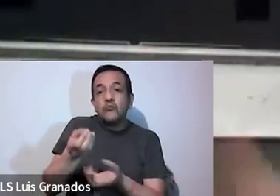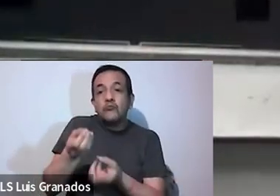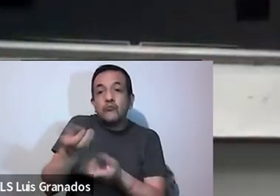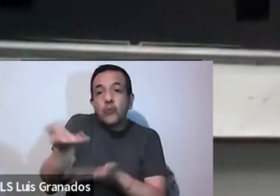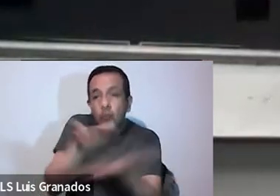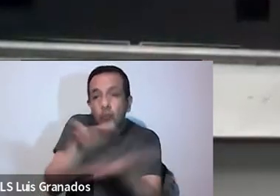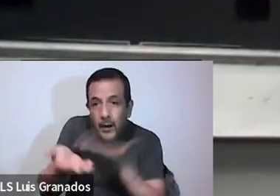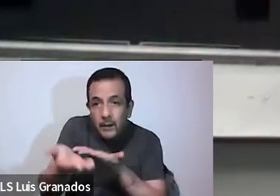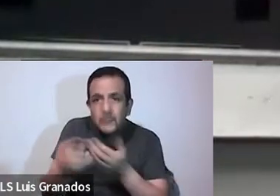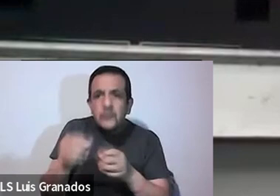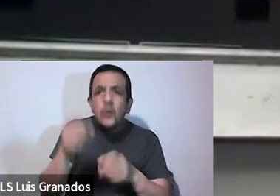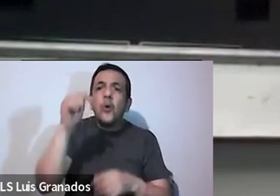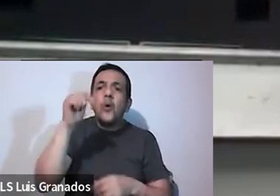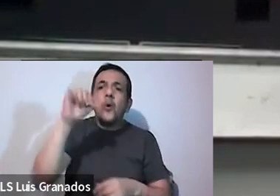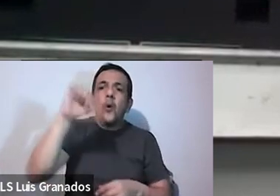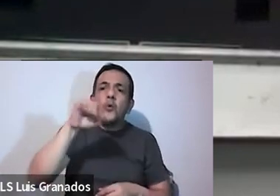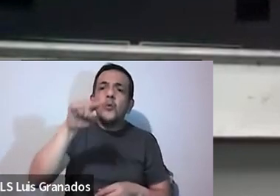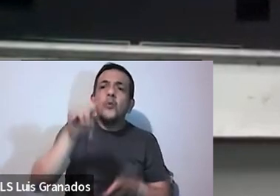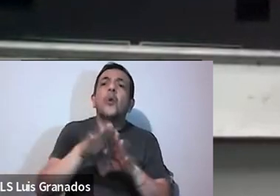¿Cómo estás hoy? Te pregunto.